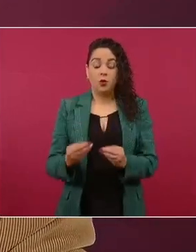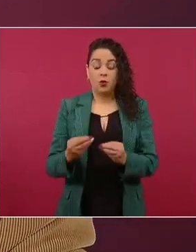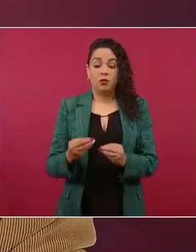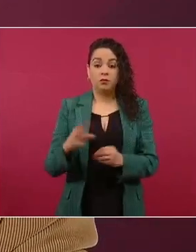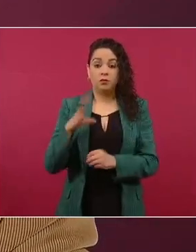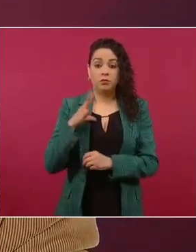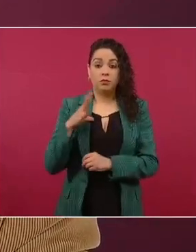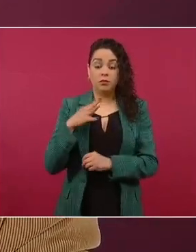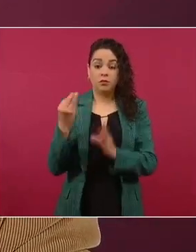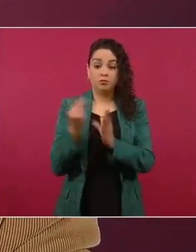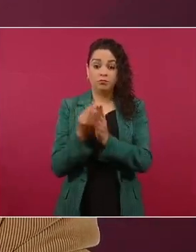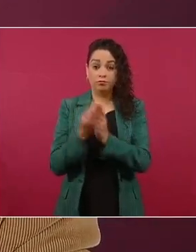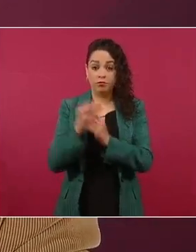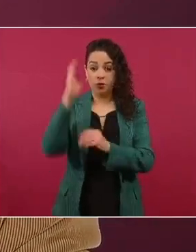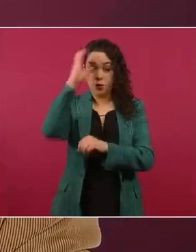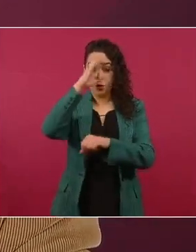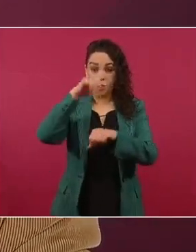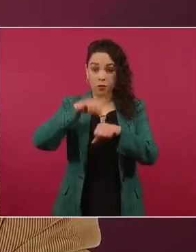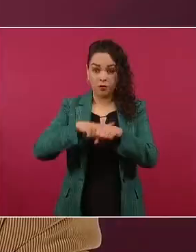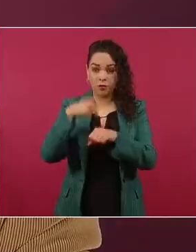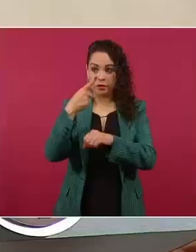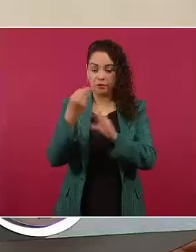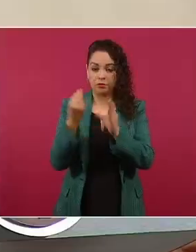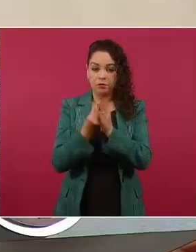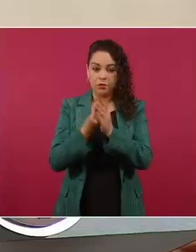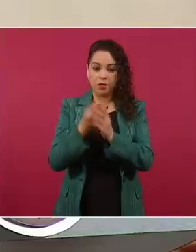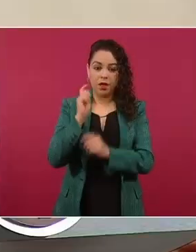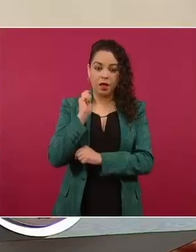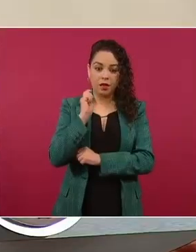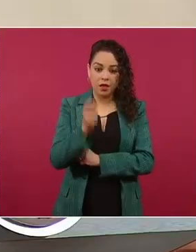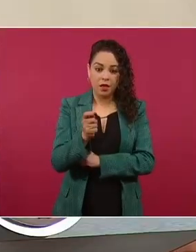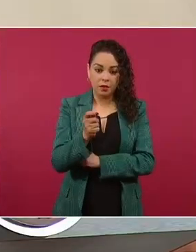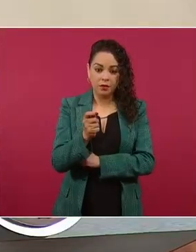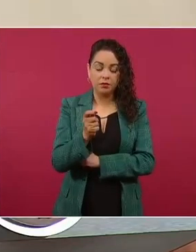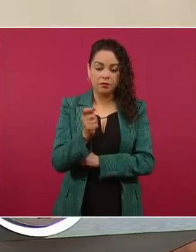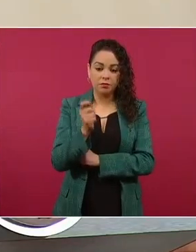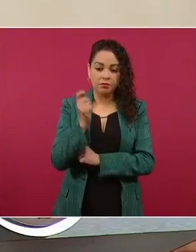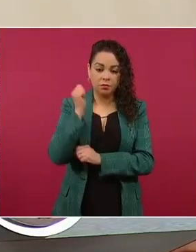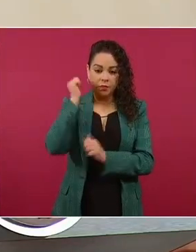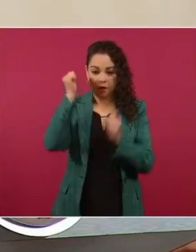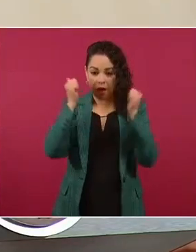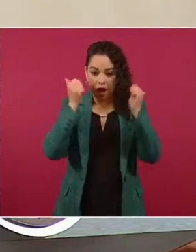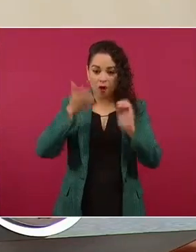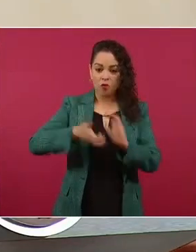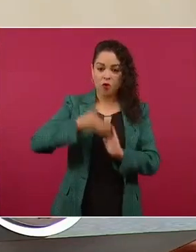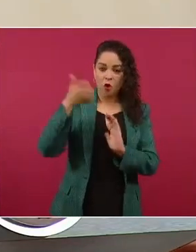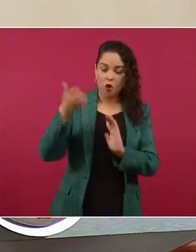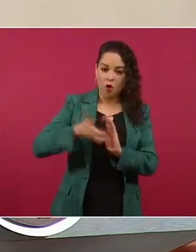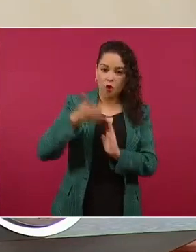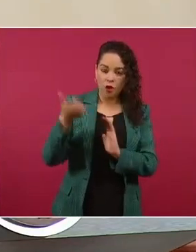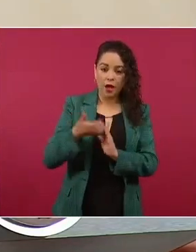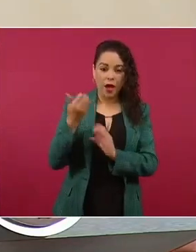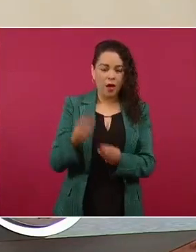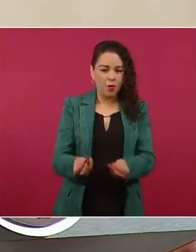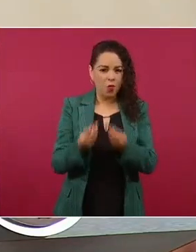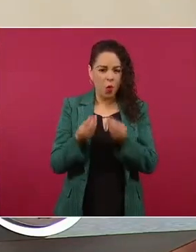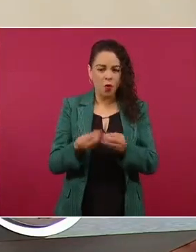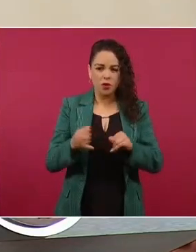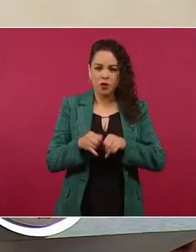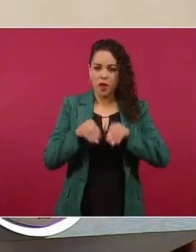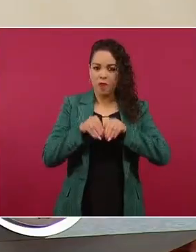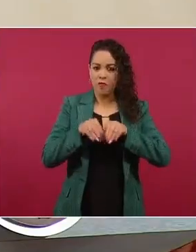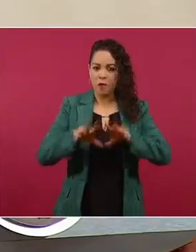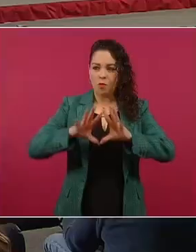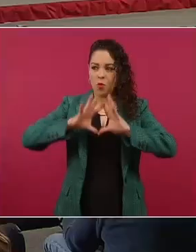bienes culturales, de materiales arqueológicos y también un cúmulo muy importante de información que se han